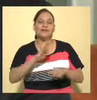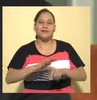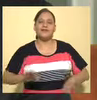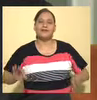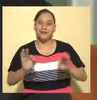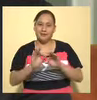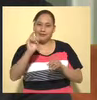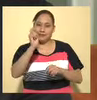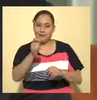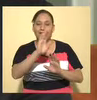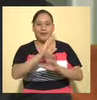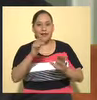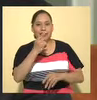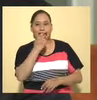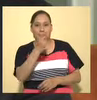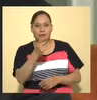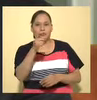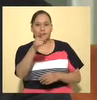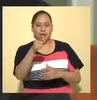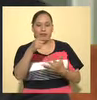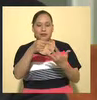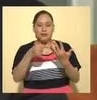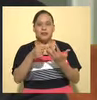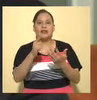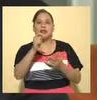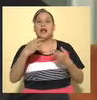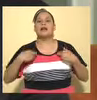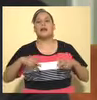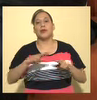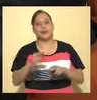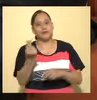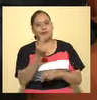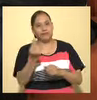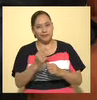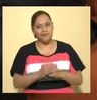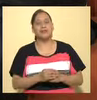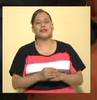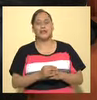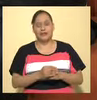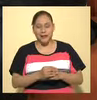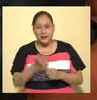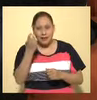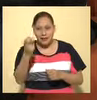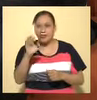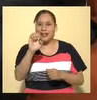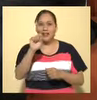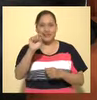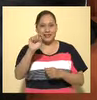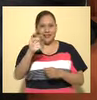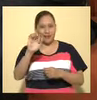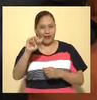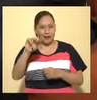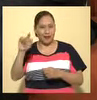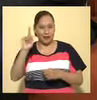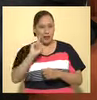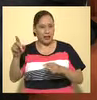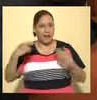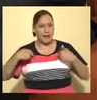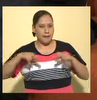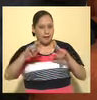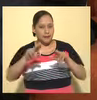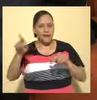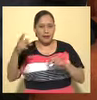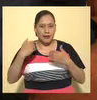que lo diagnosticamos, lo siguiente es la parte de la rehabilitación. Ahí vienes, Estefanía, por favor, ilústranos. Hablando